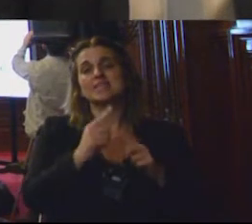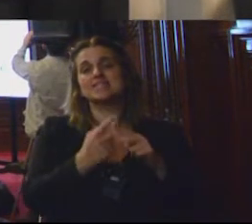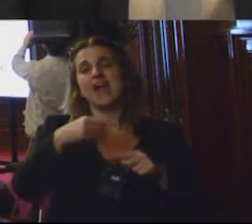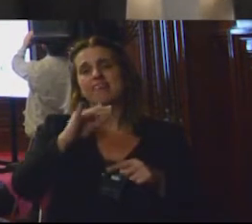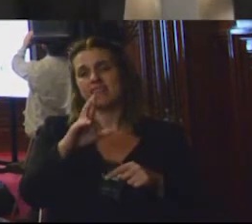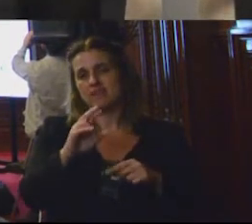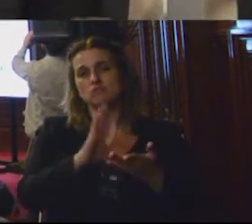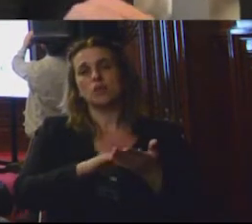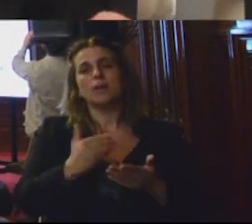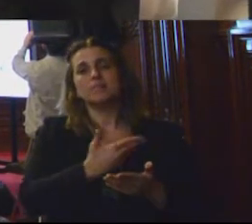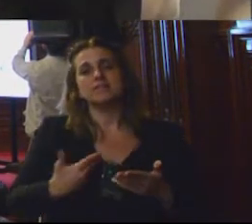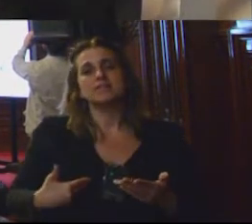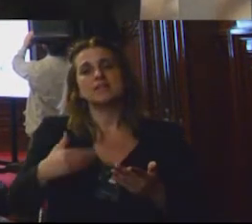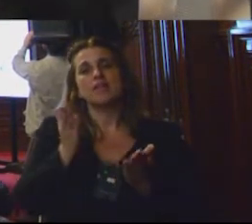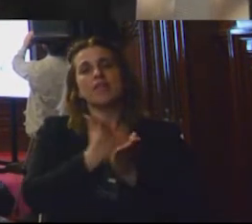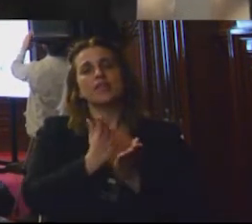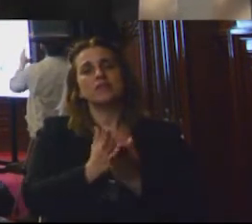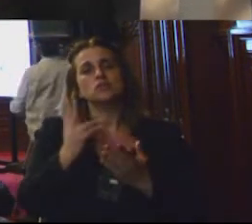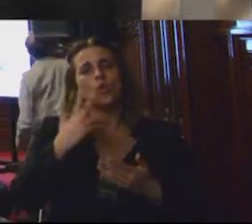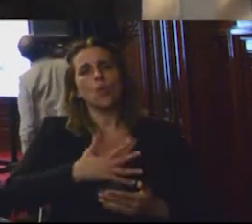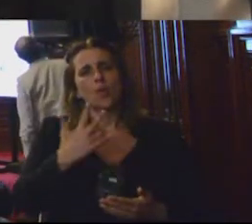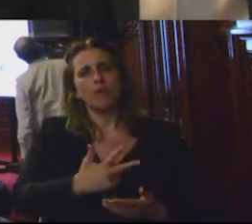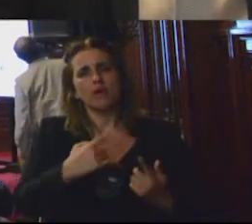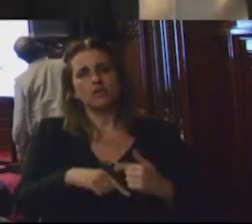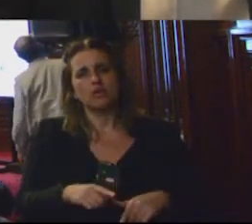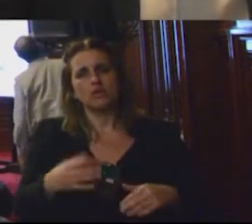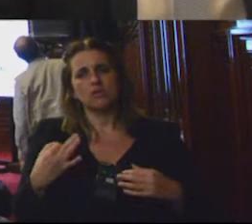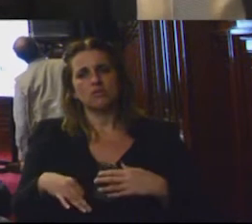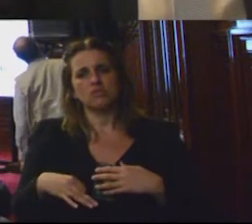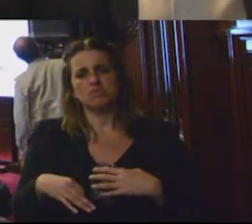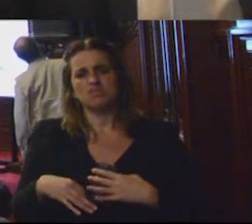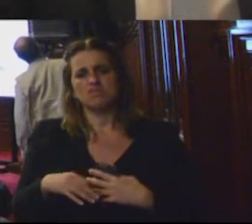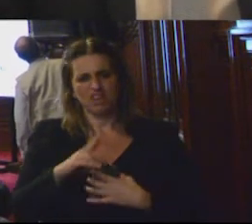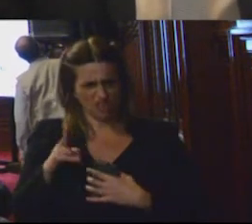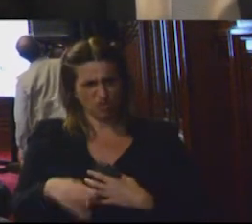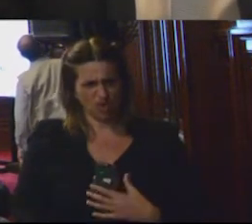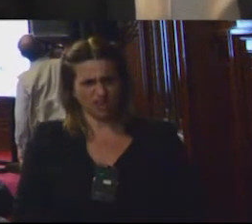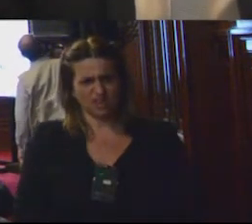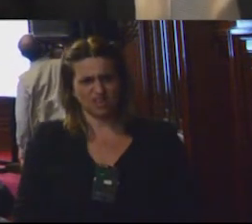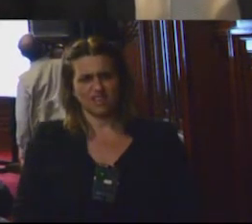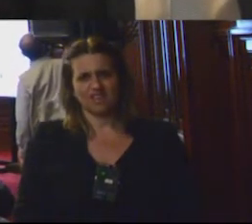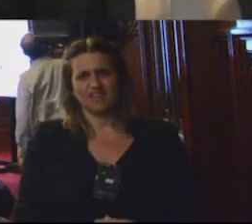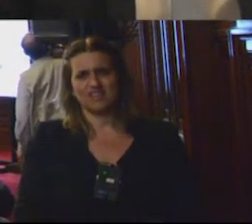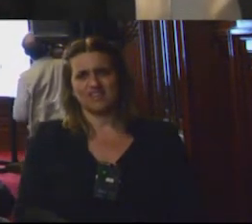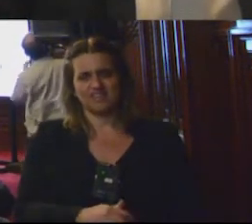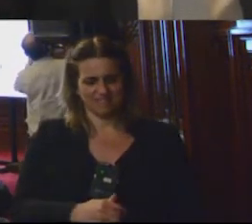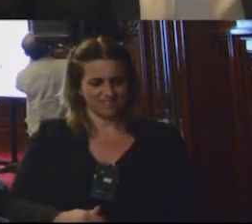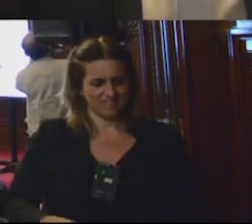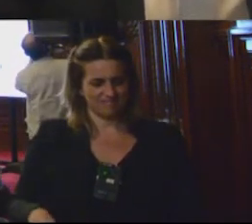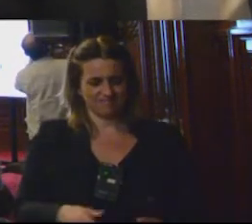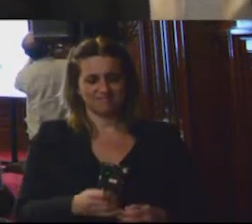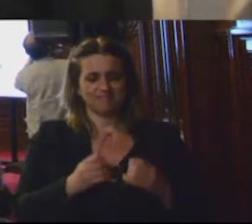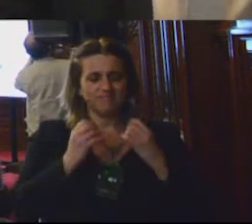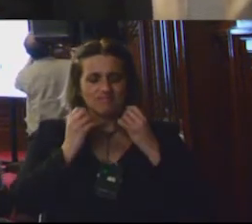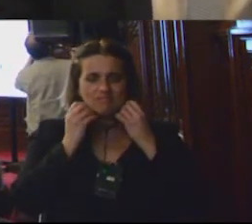Derechos Humanos de la Cancillería Brasileña. Tengo a mi lado Daniel León, asesor de la Dirección de Derechos Humanos